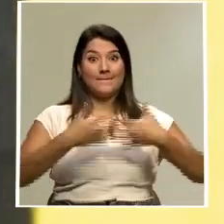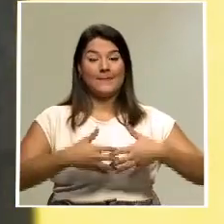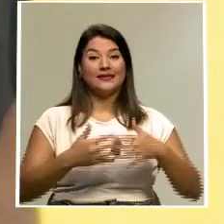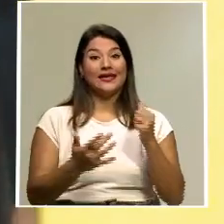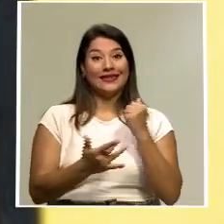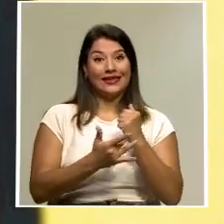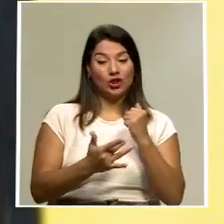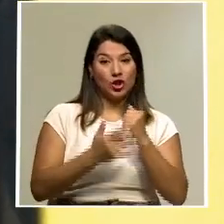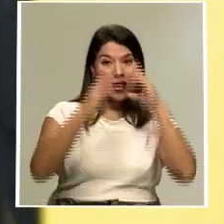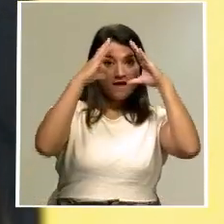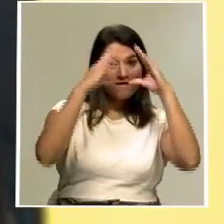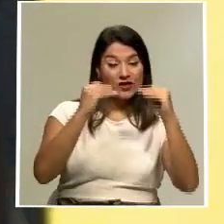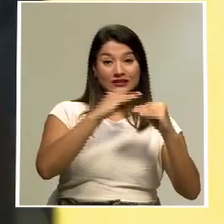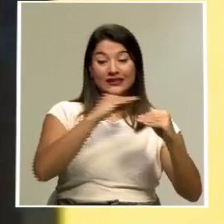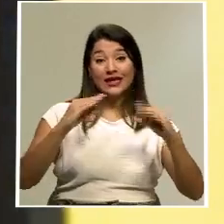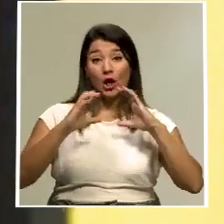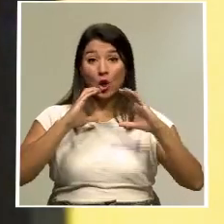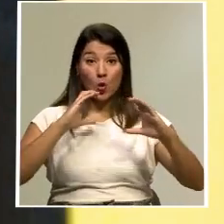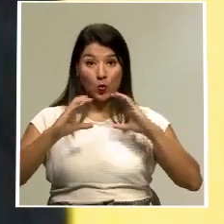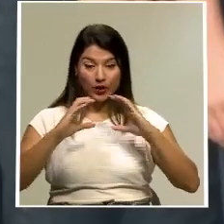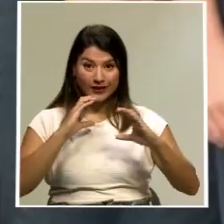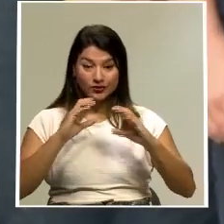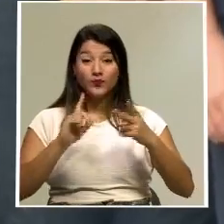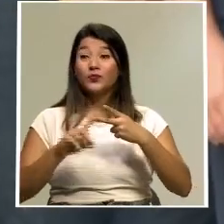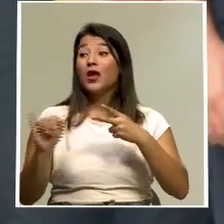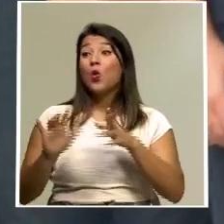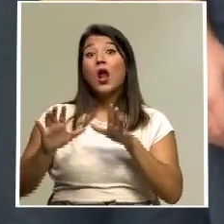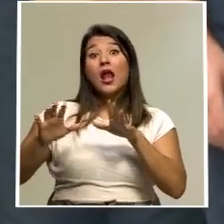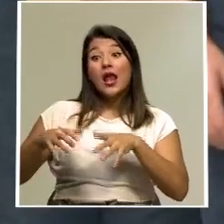Tecnologías de Información y Comunicación, así como la